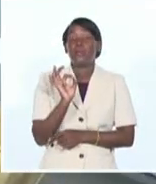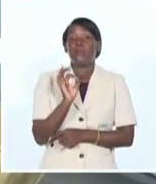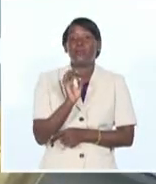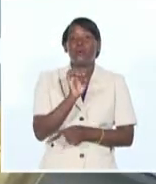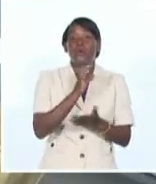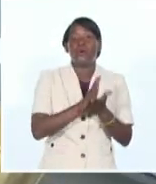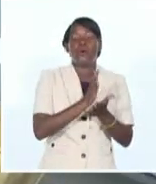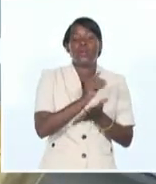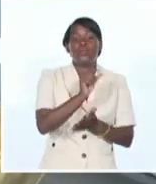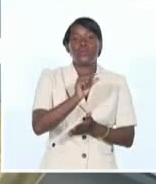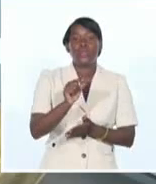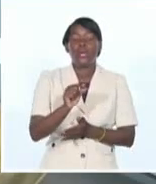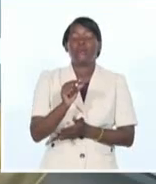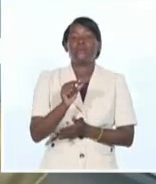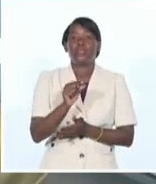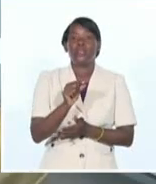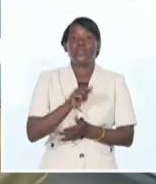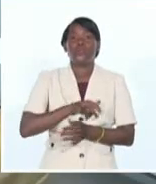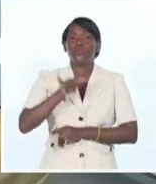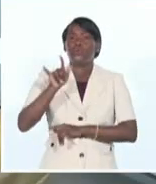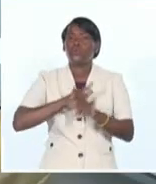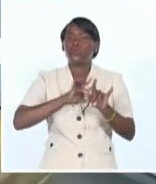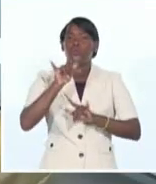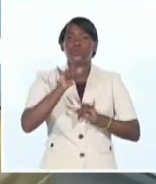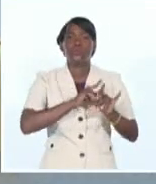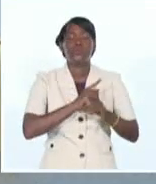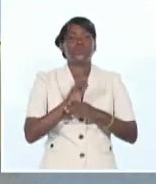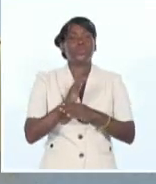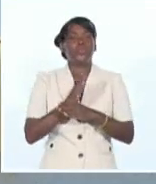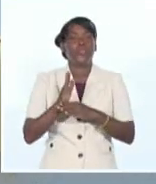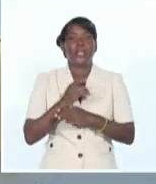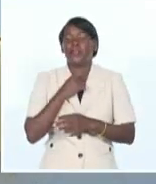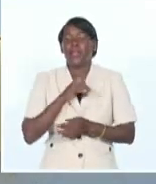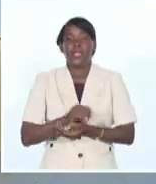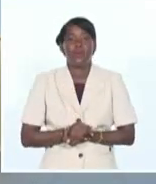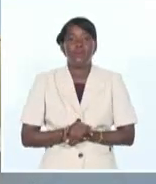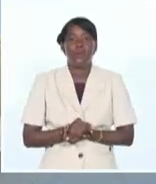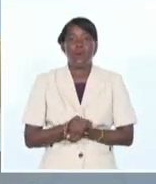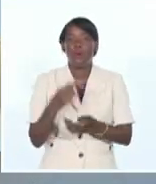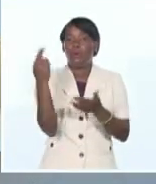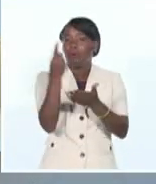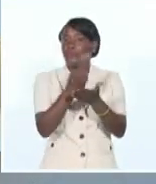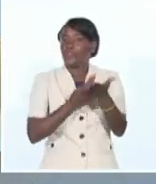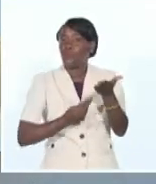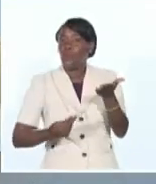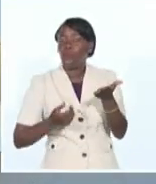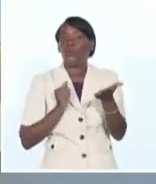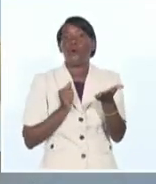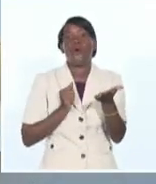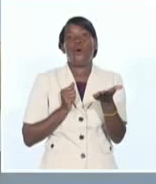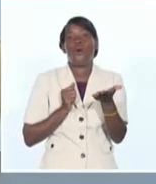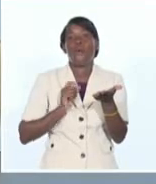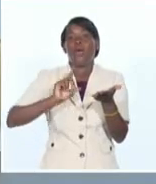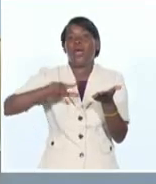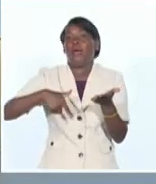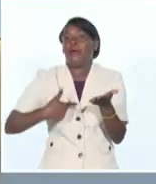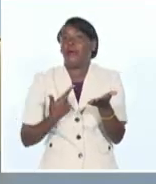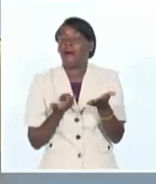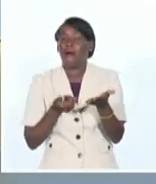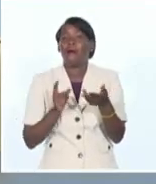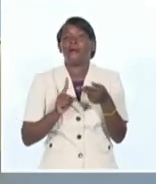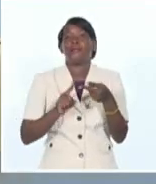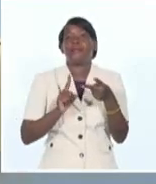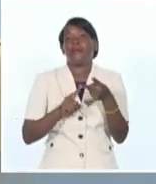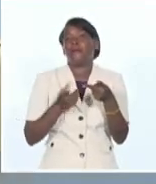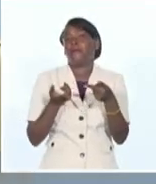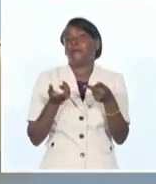nivel internacional, en el caso de la plástica, del ballet, de la música. Tuvimos más de 40 medallas de oro en el exterior